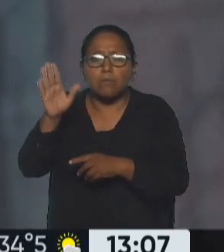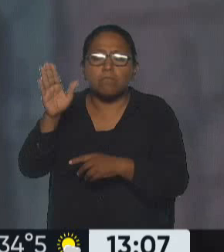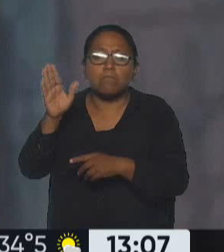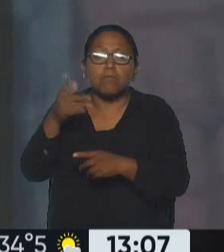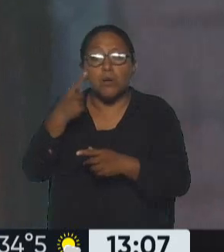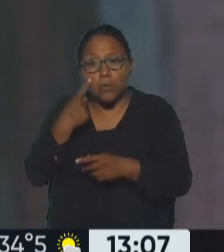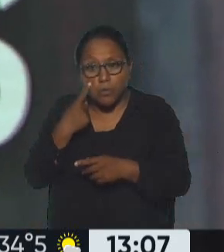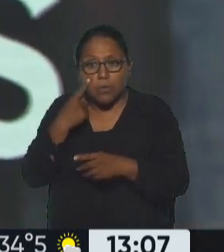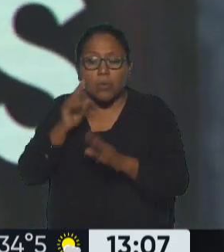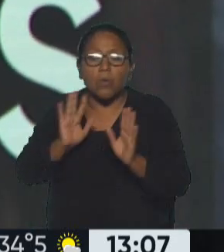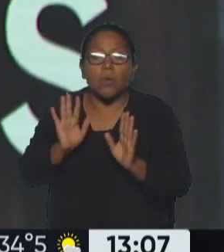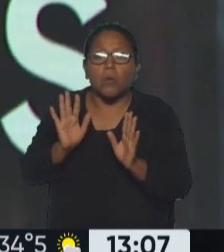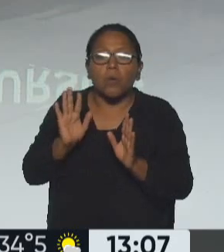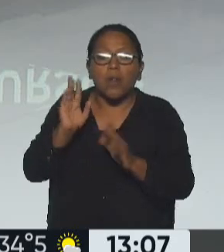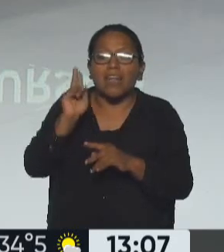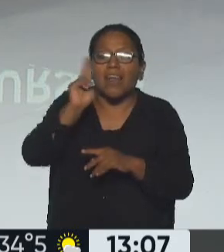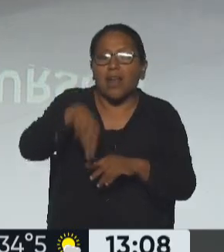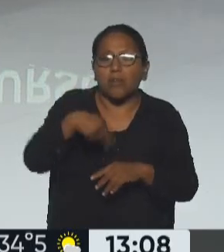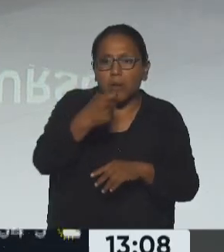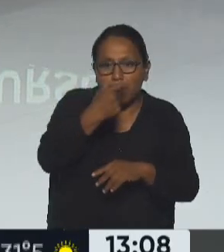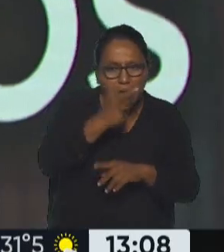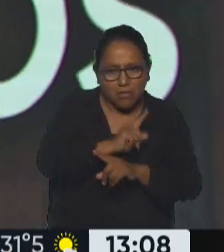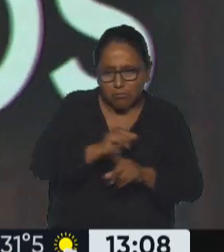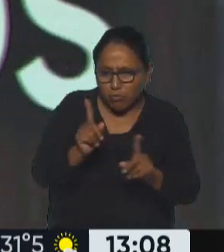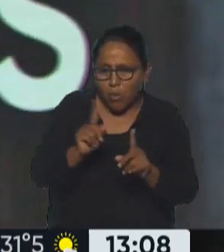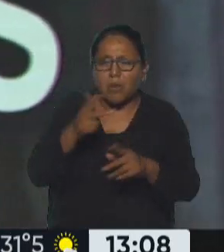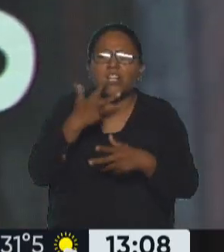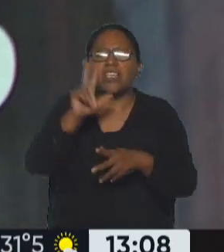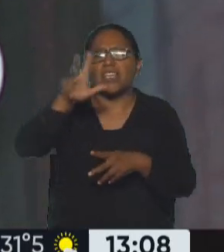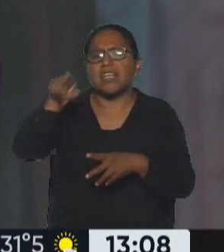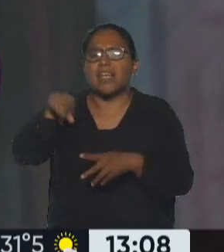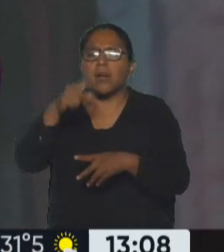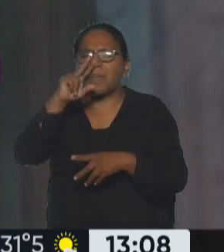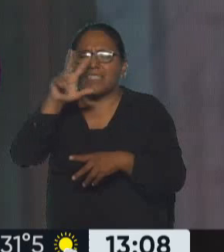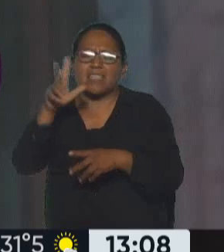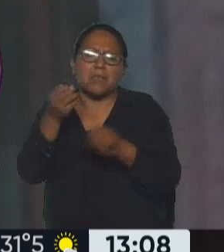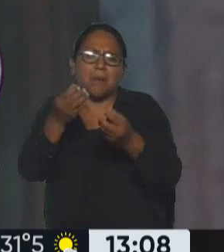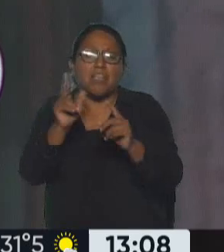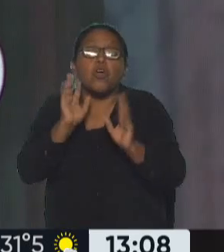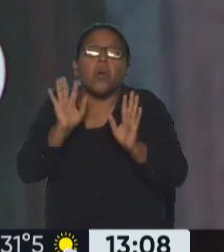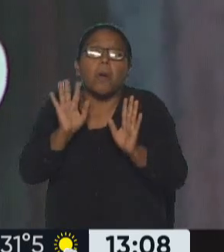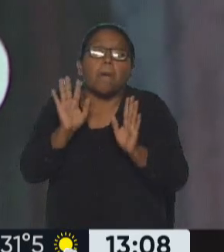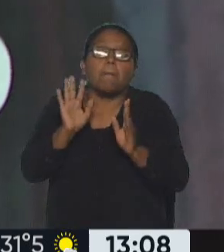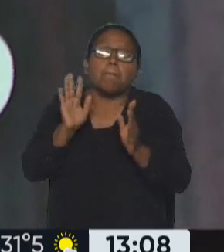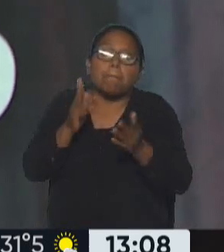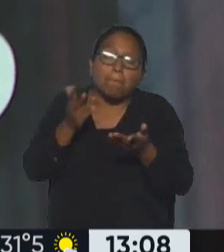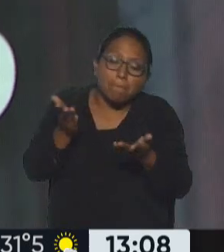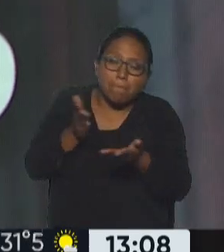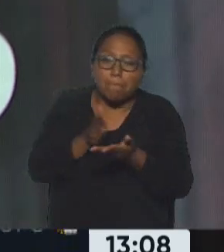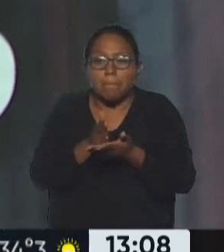ojo no le da una persona macri porque no dice que el 3 con 75 de macri estaba bien sino paradójicamente